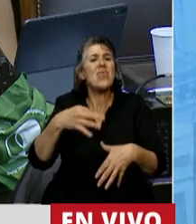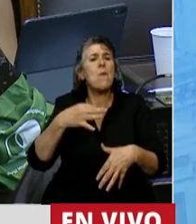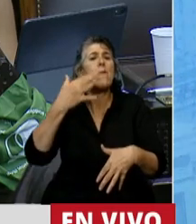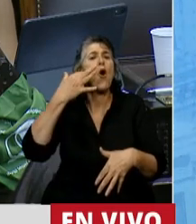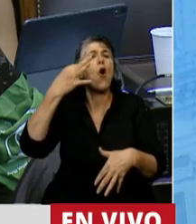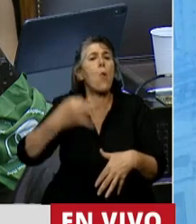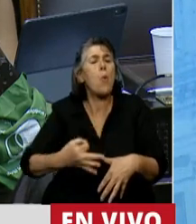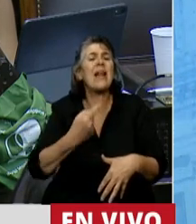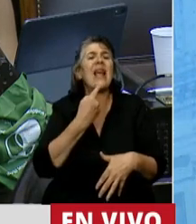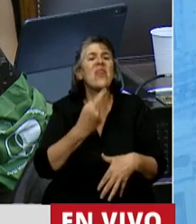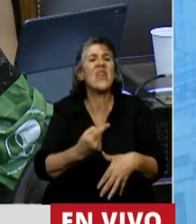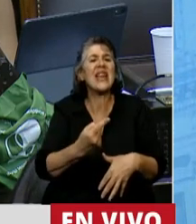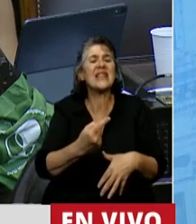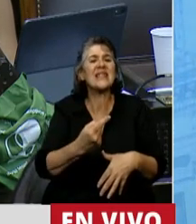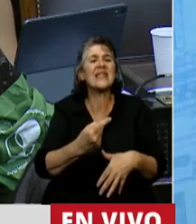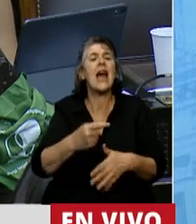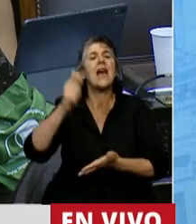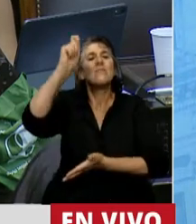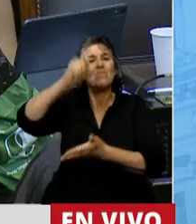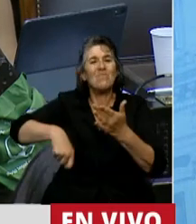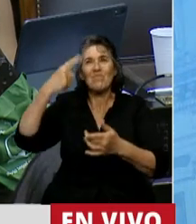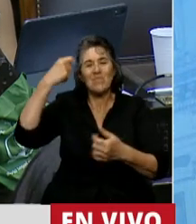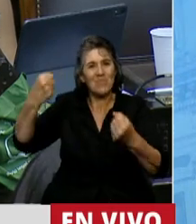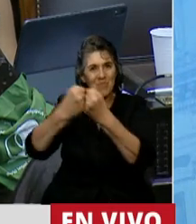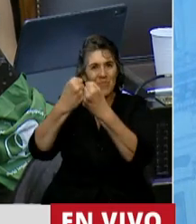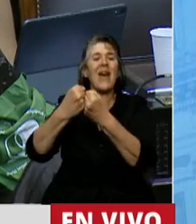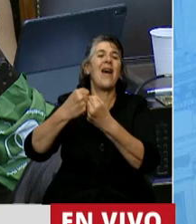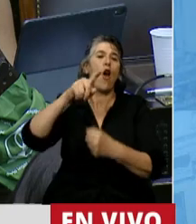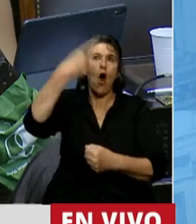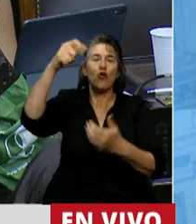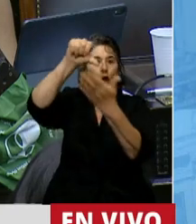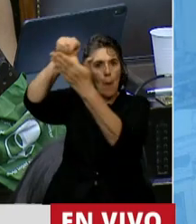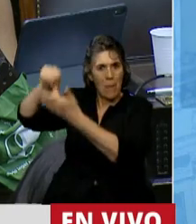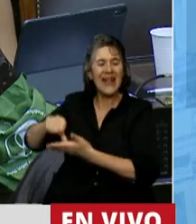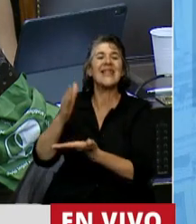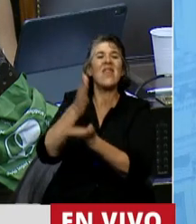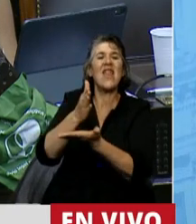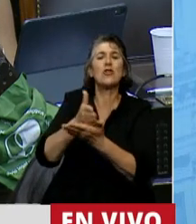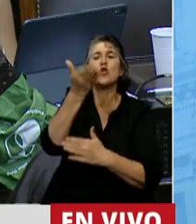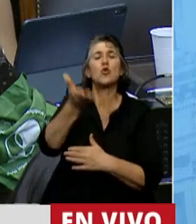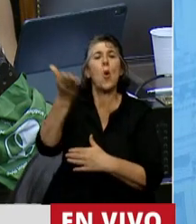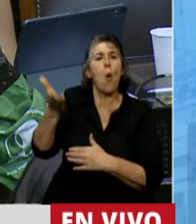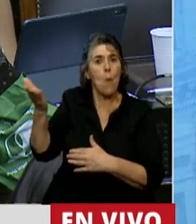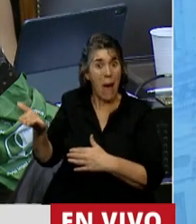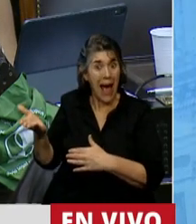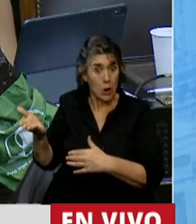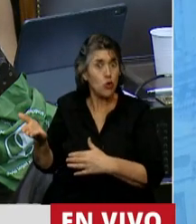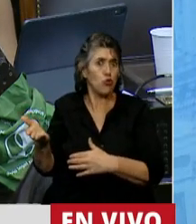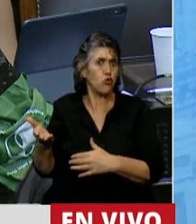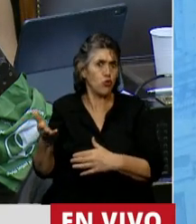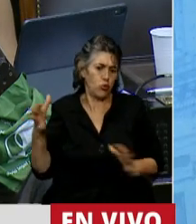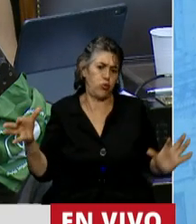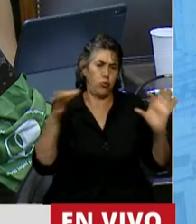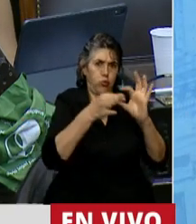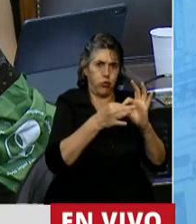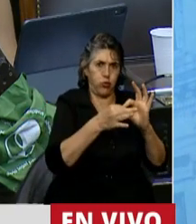los tratados internacionales de derechos humanos y sus interpretaciones que forman parte de nuestro bloque de constitucionalidad